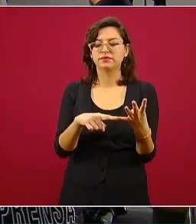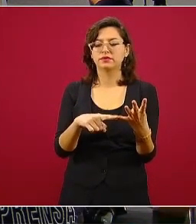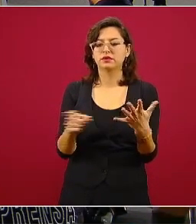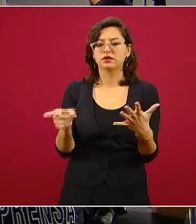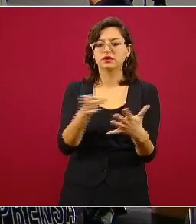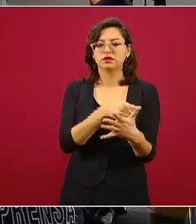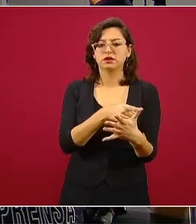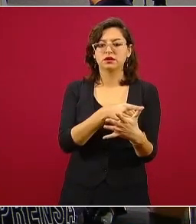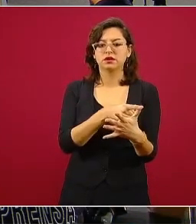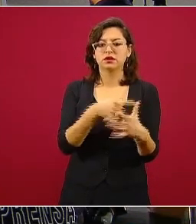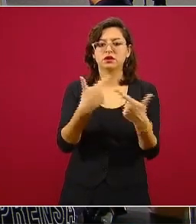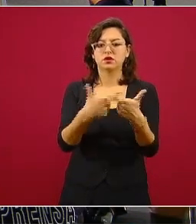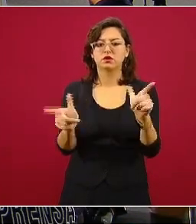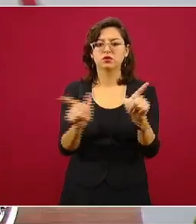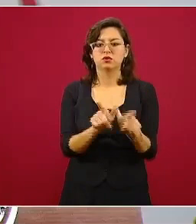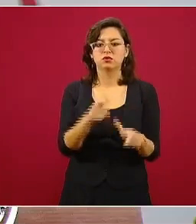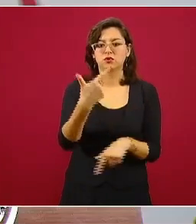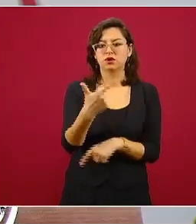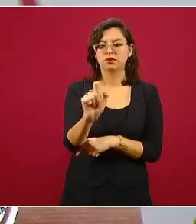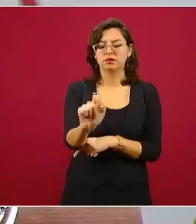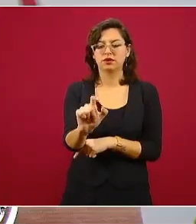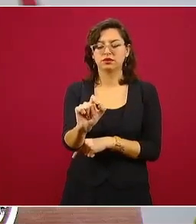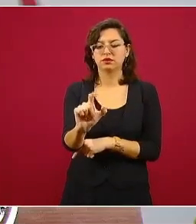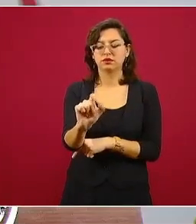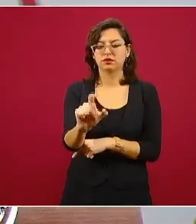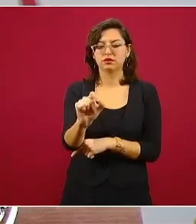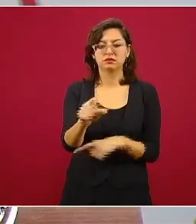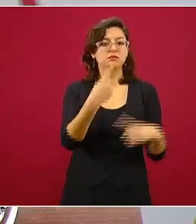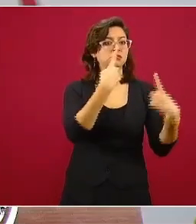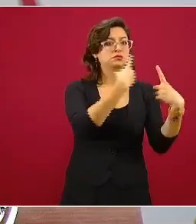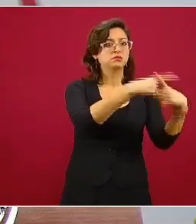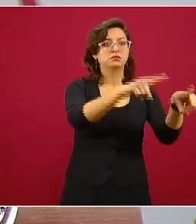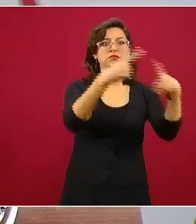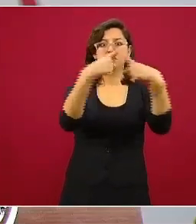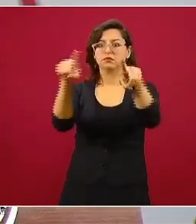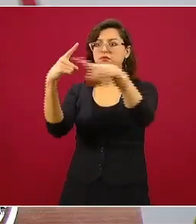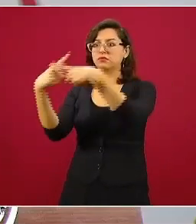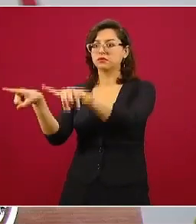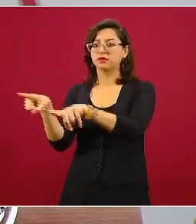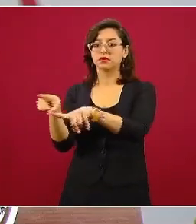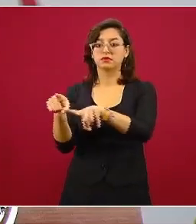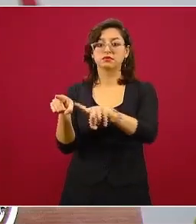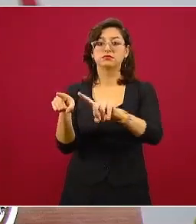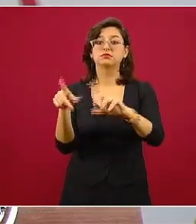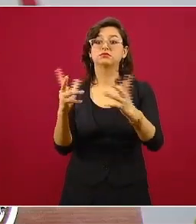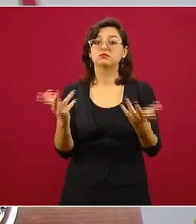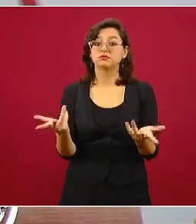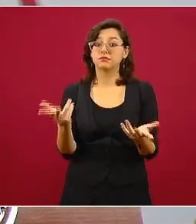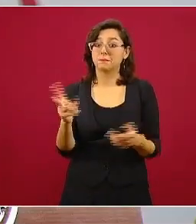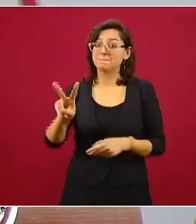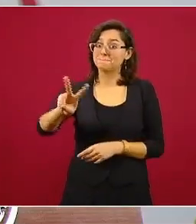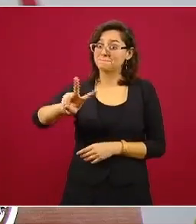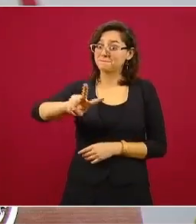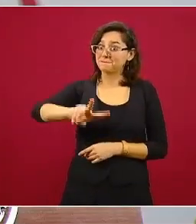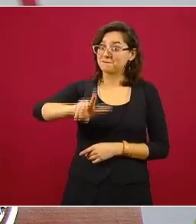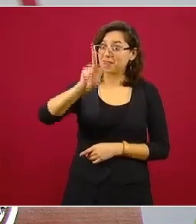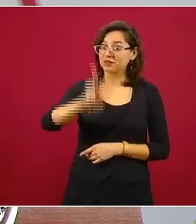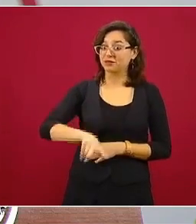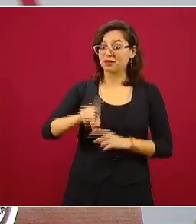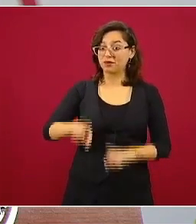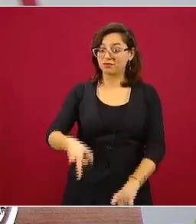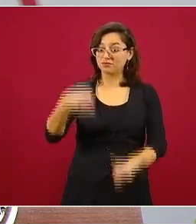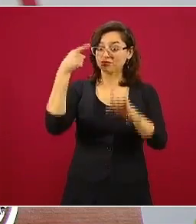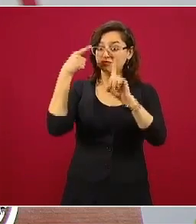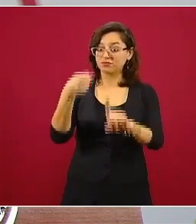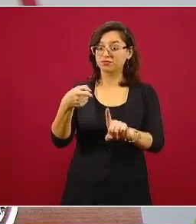el Grupo de los 20, el G20, entre otros, en verdaderos promotores de